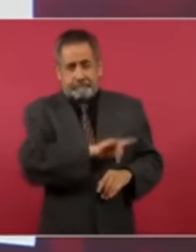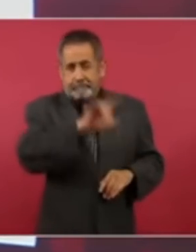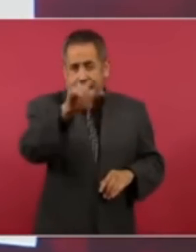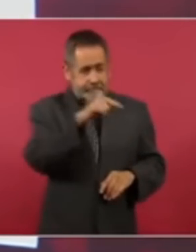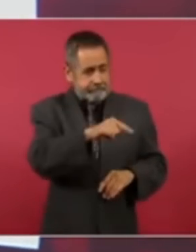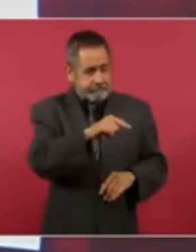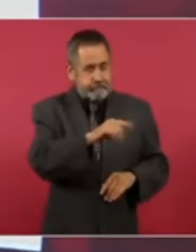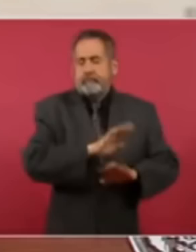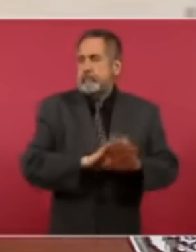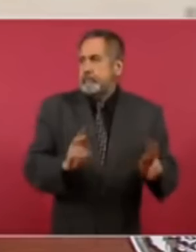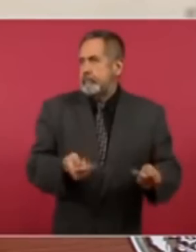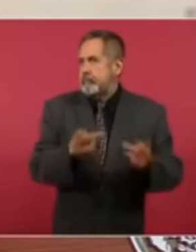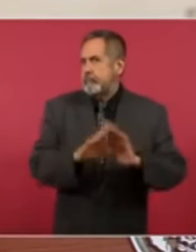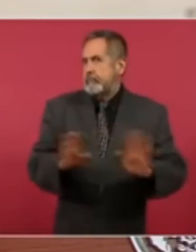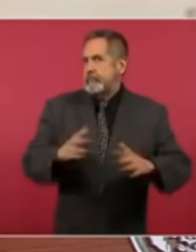características.